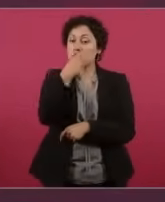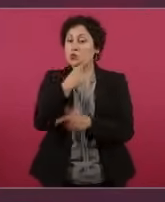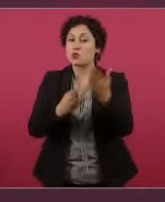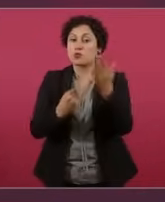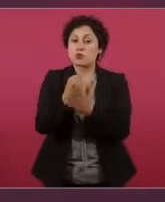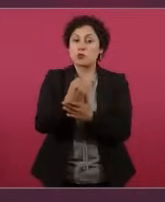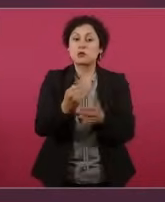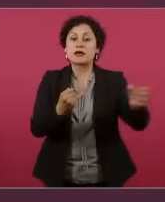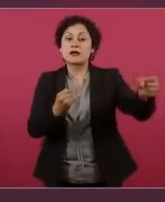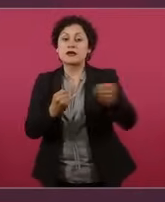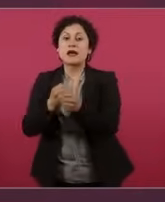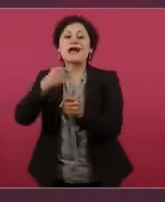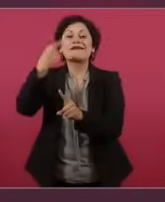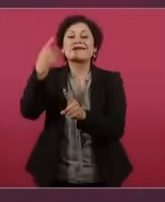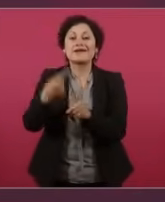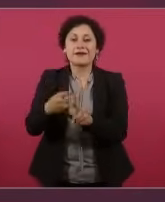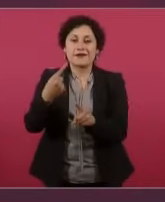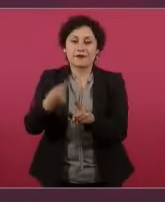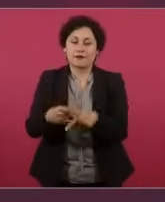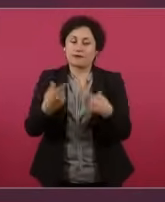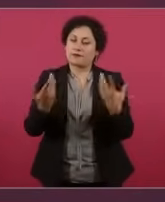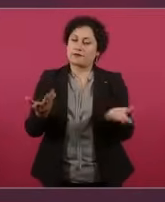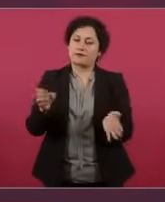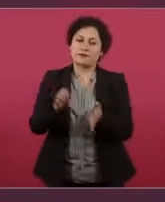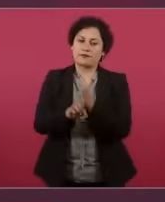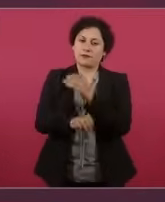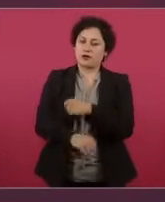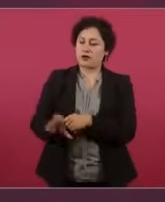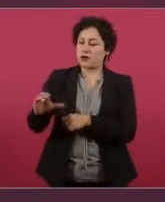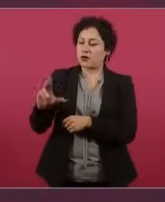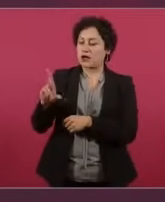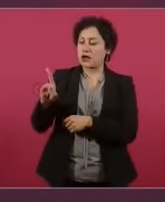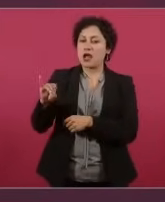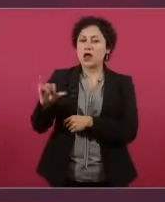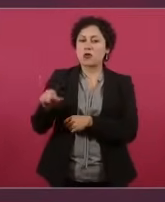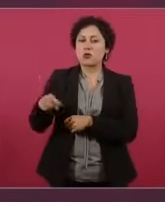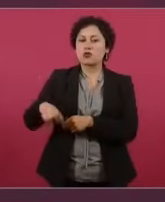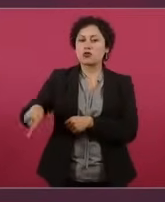No es que Claudio se reúne con